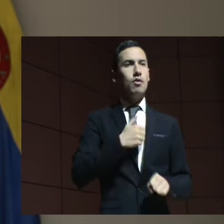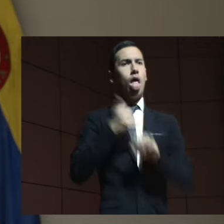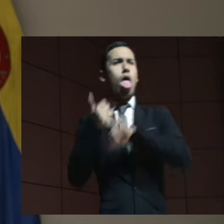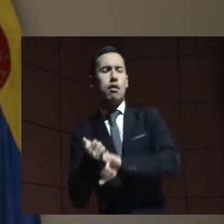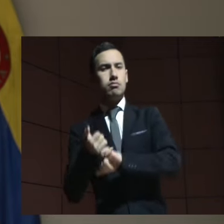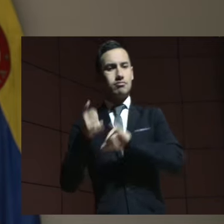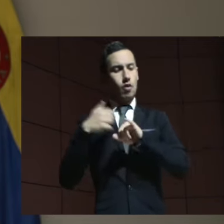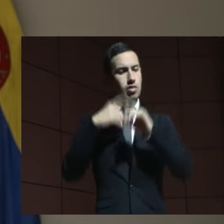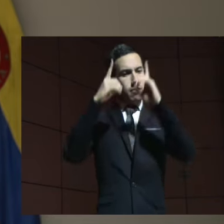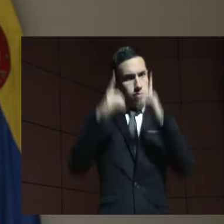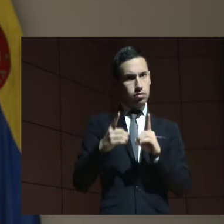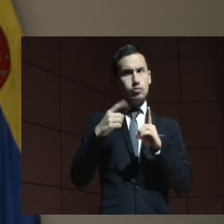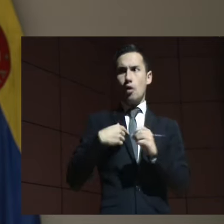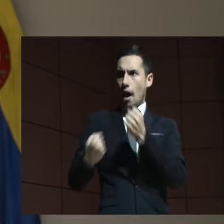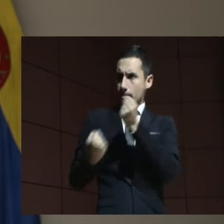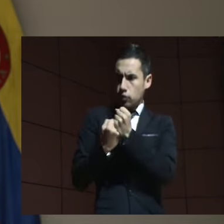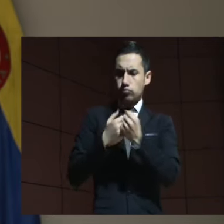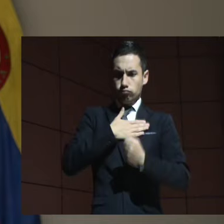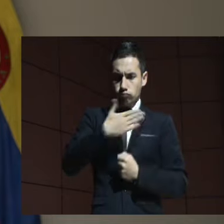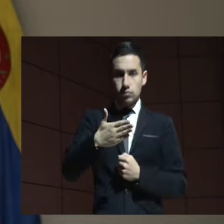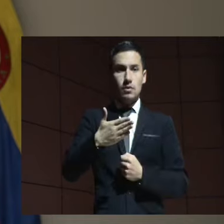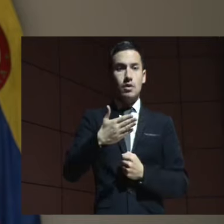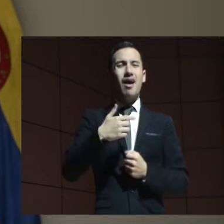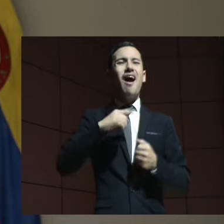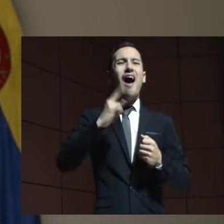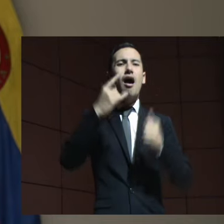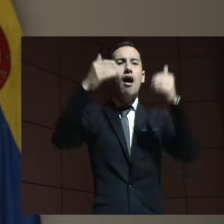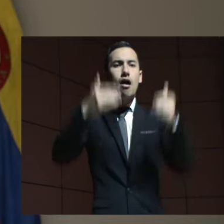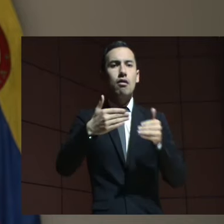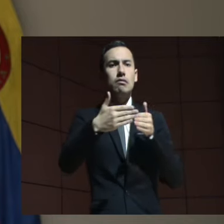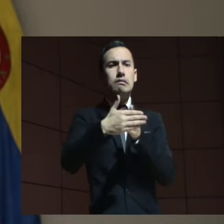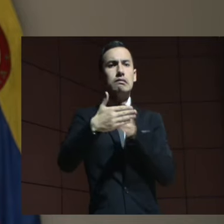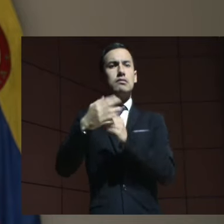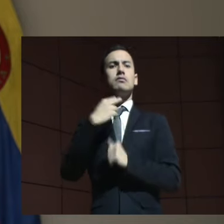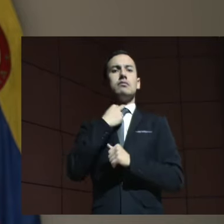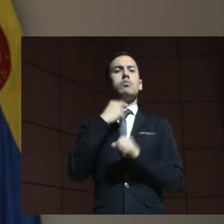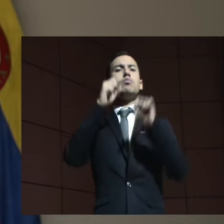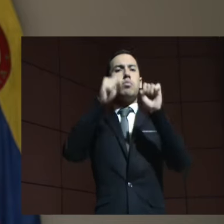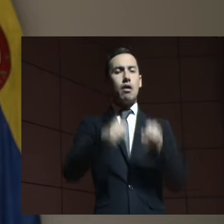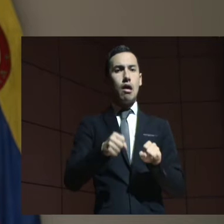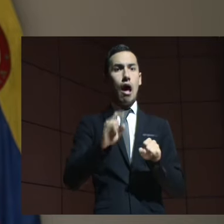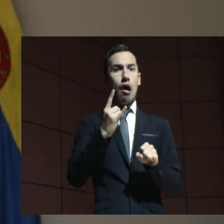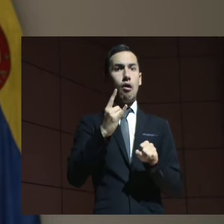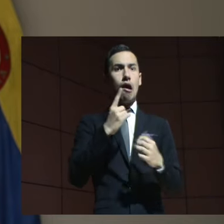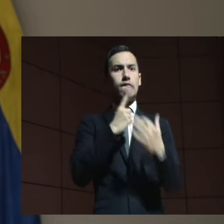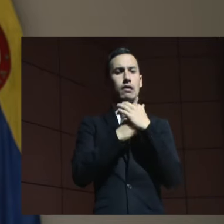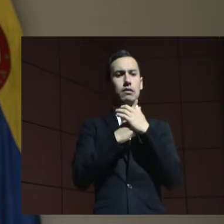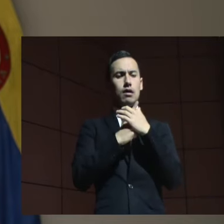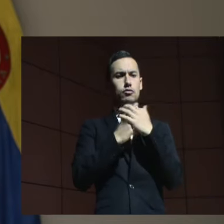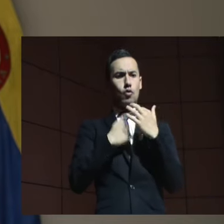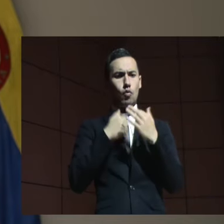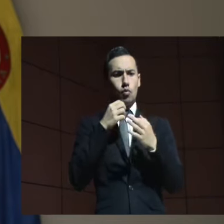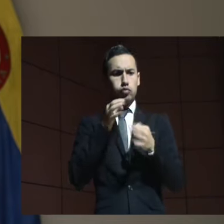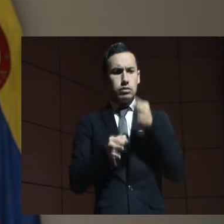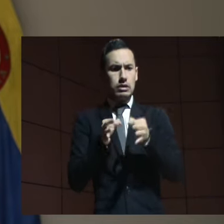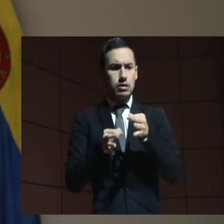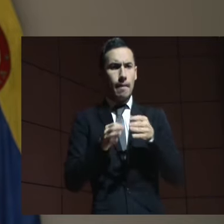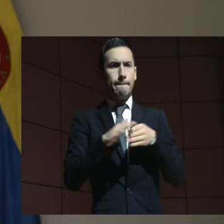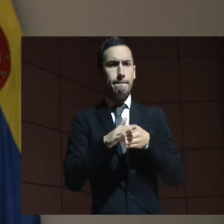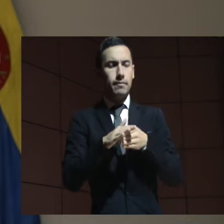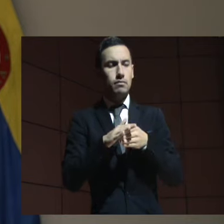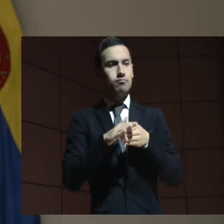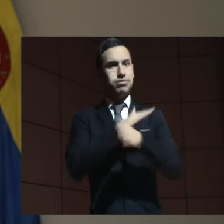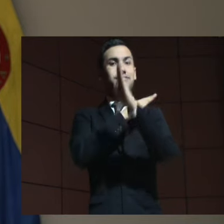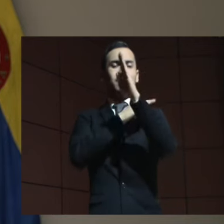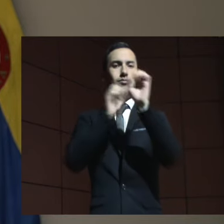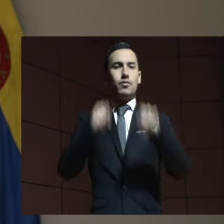de la toma de decisiones con apoyo y la eliminación de las barreras que pueden afectar el acceso a la justicia